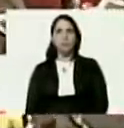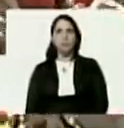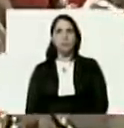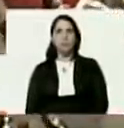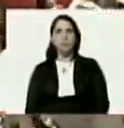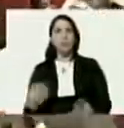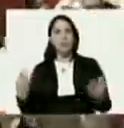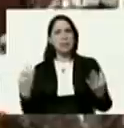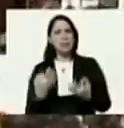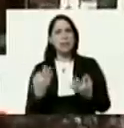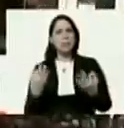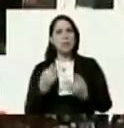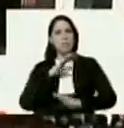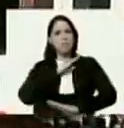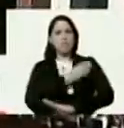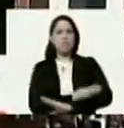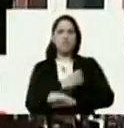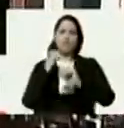Siempre de pie,